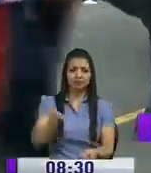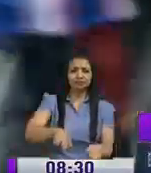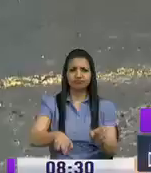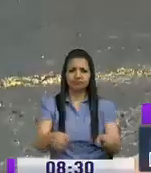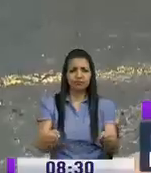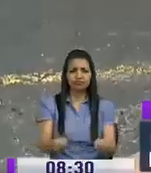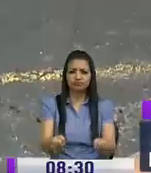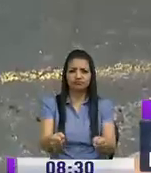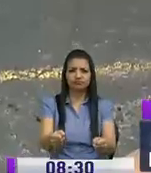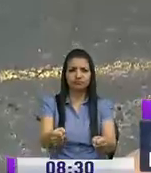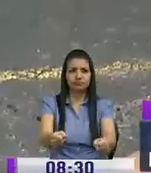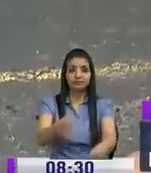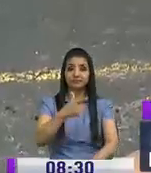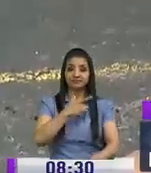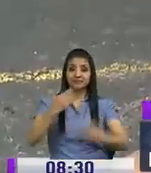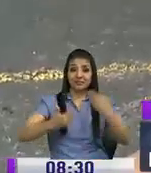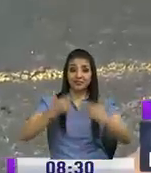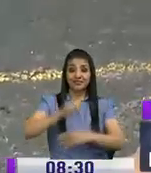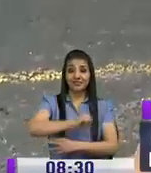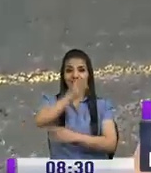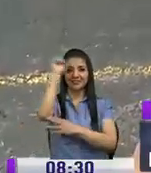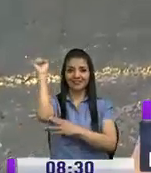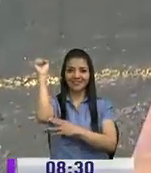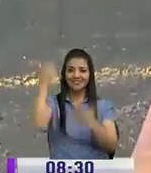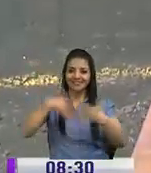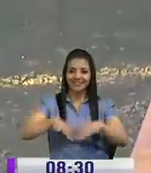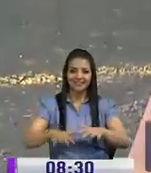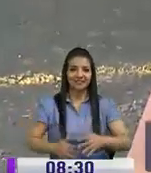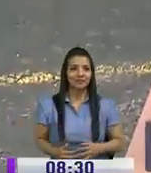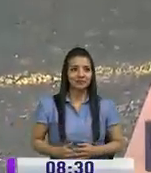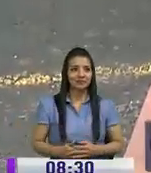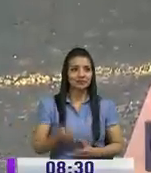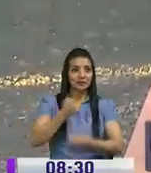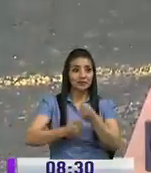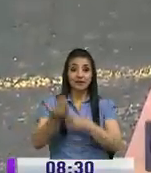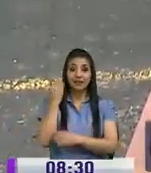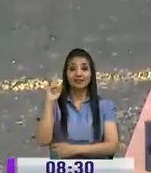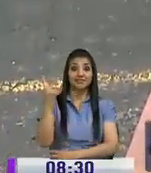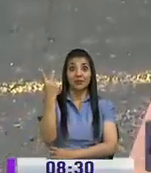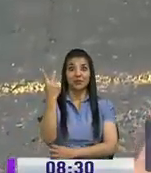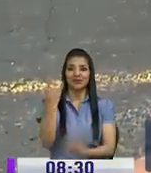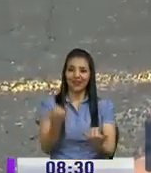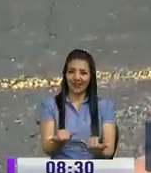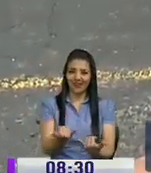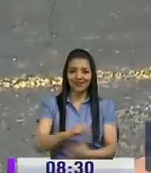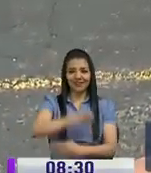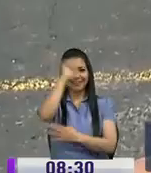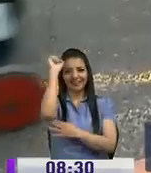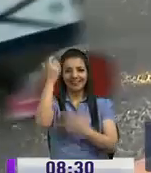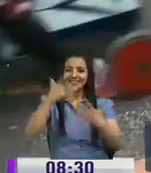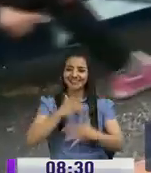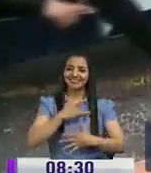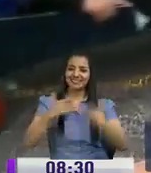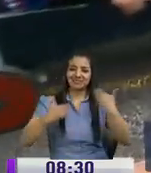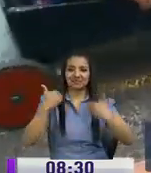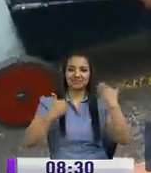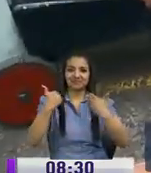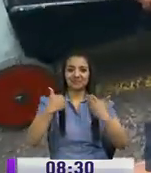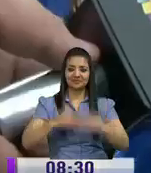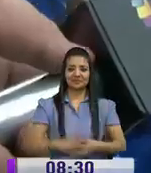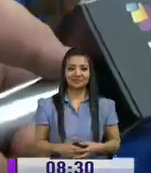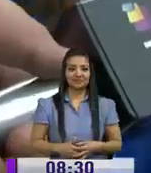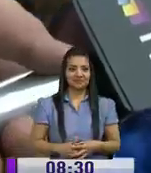coches. Me siento muy contento al haber ganado, ya que el anterior año quedé segundo, pero bueno, este año me siento muy contento por haber